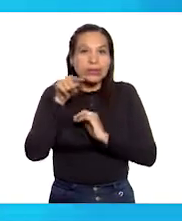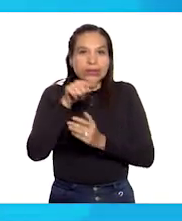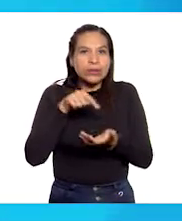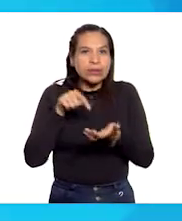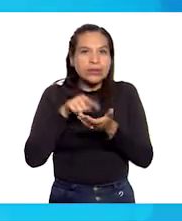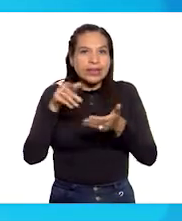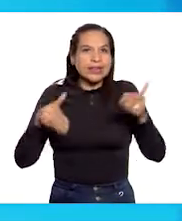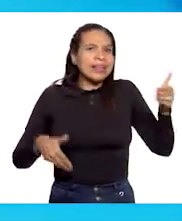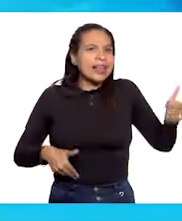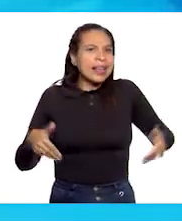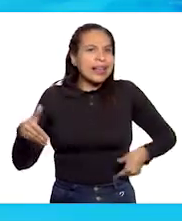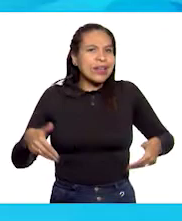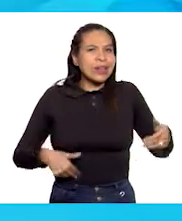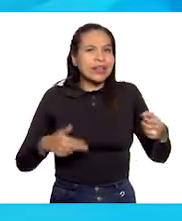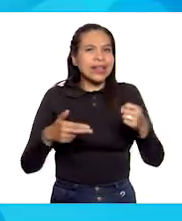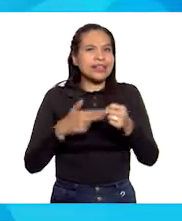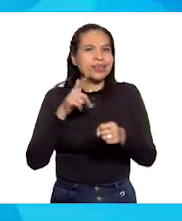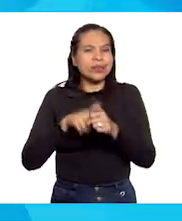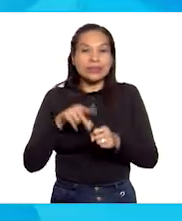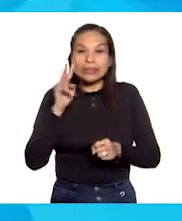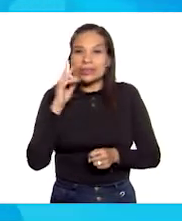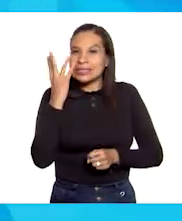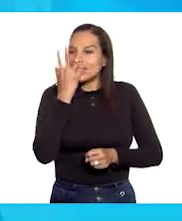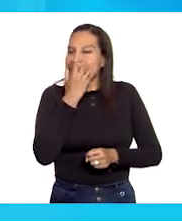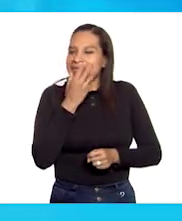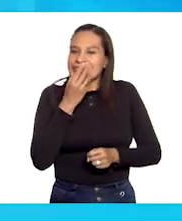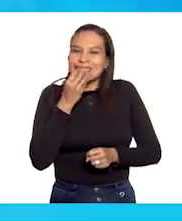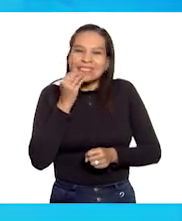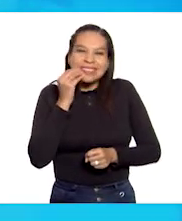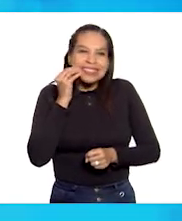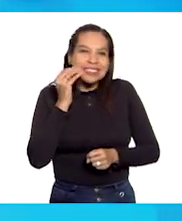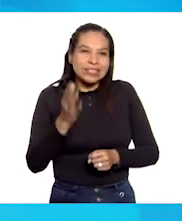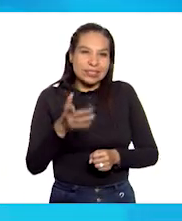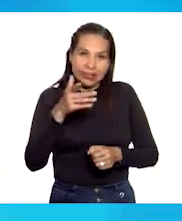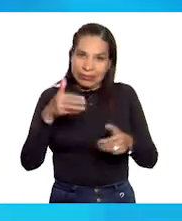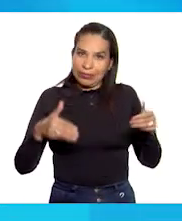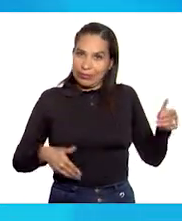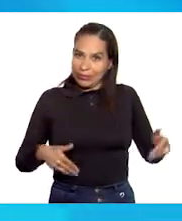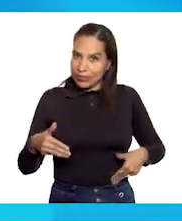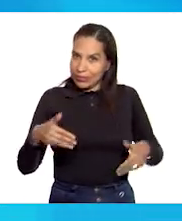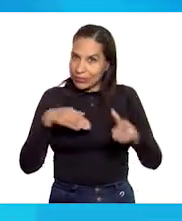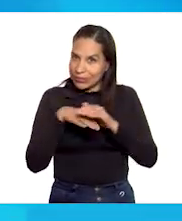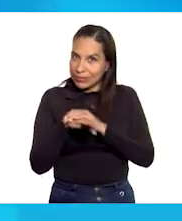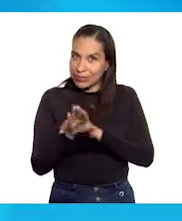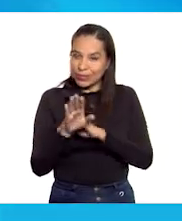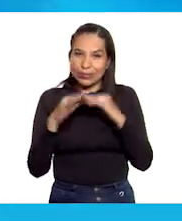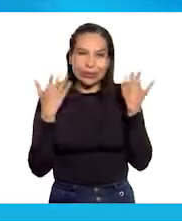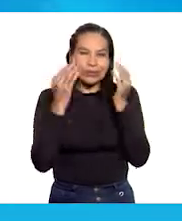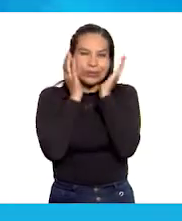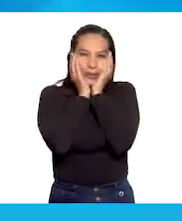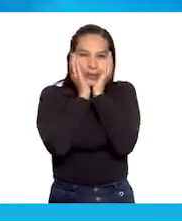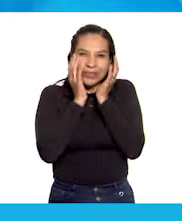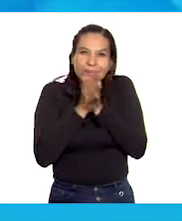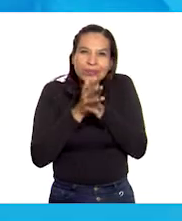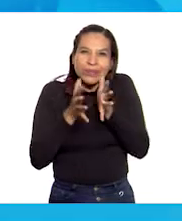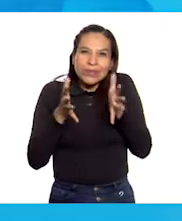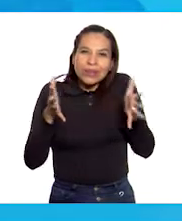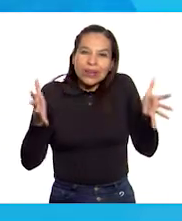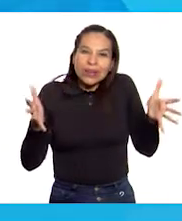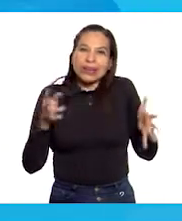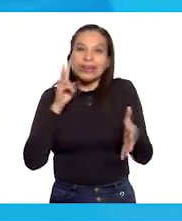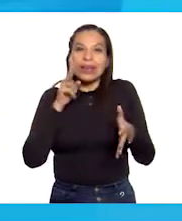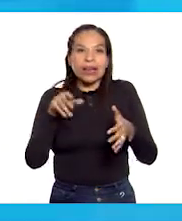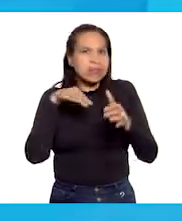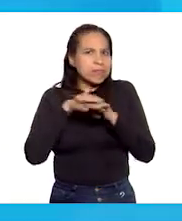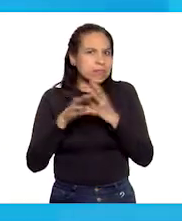que es el Teatro Nacional. ¿Te das cuenta de la majestuosidad de ese vitral? Sí, se ve enorme. Y se ve que